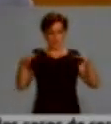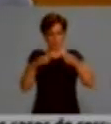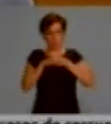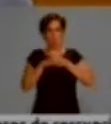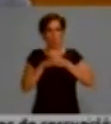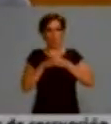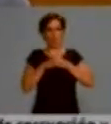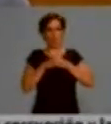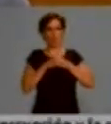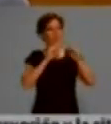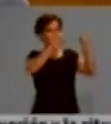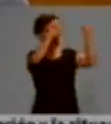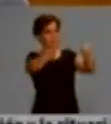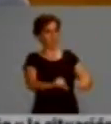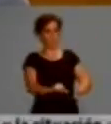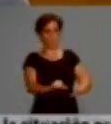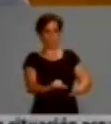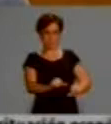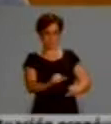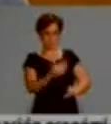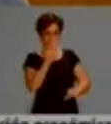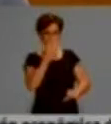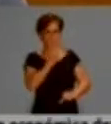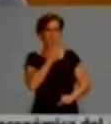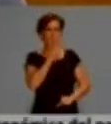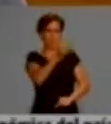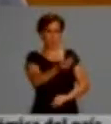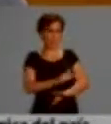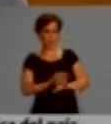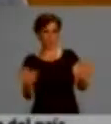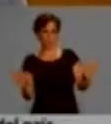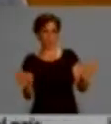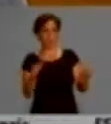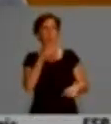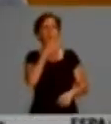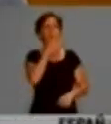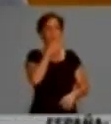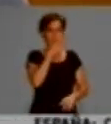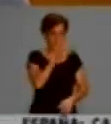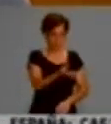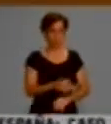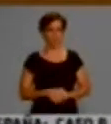parecido vergonzoso, realmente vergonzoso.